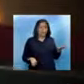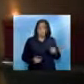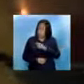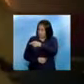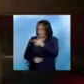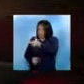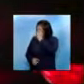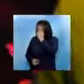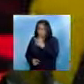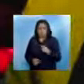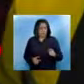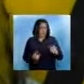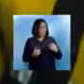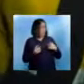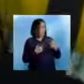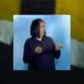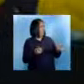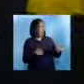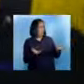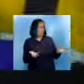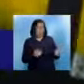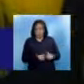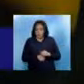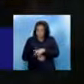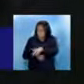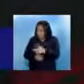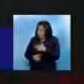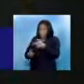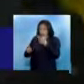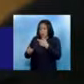qué estaba disparado? No, ¿cuándo?